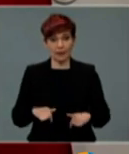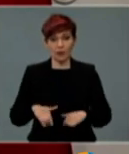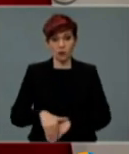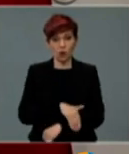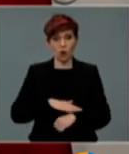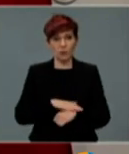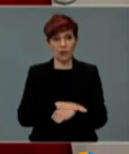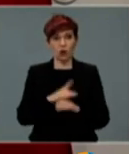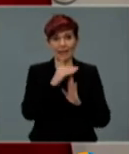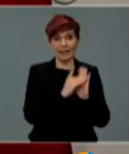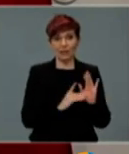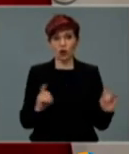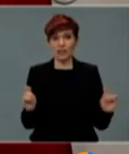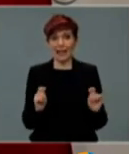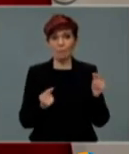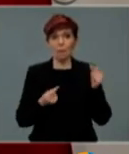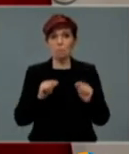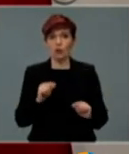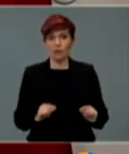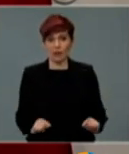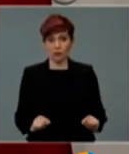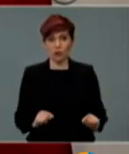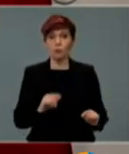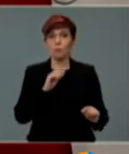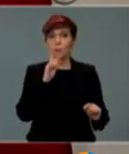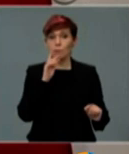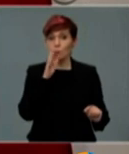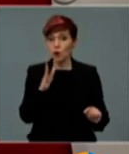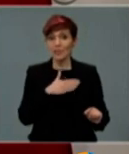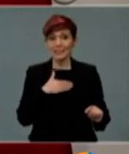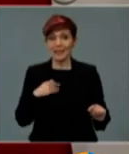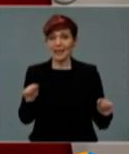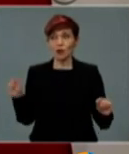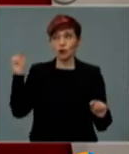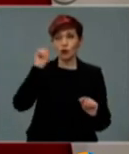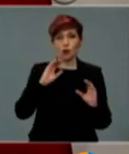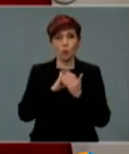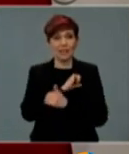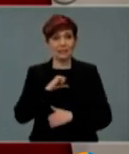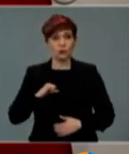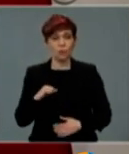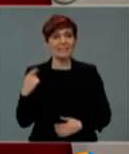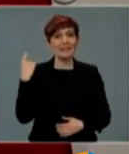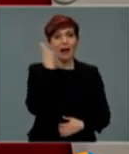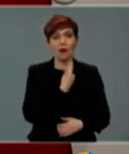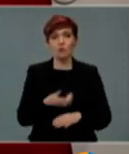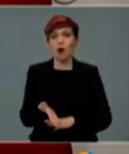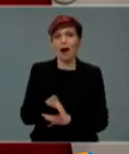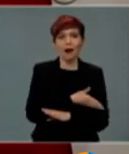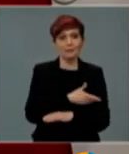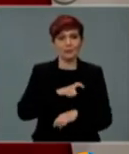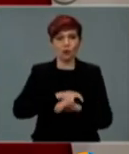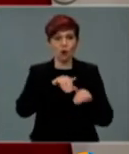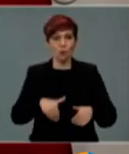decreto del estado de alarma para que se permita a cada comunidad adelantar los salarios fijados para el 'toque de queda' de